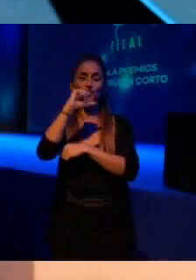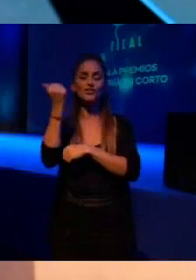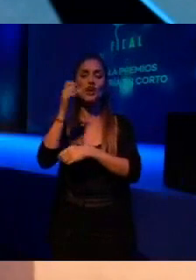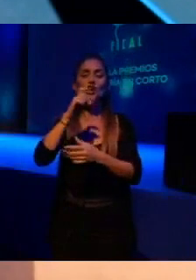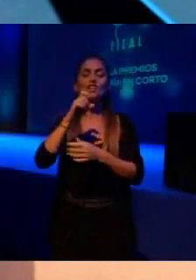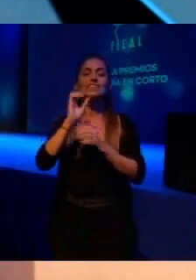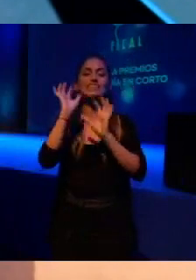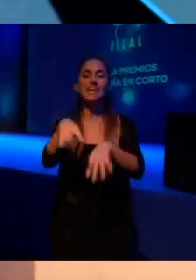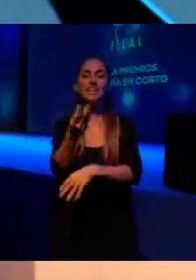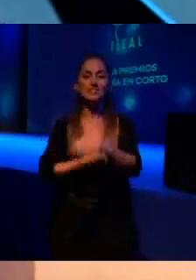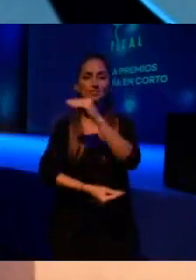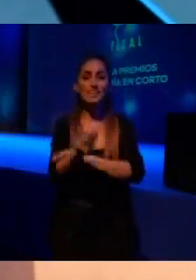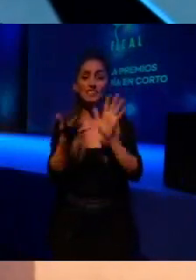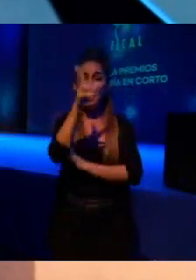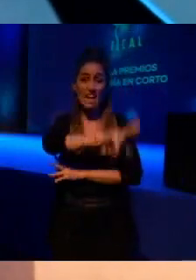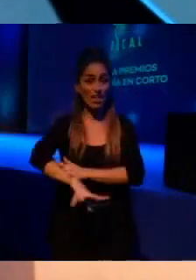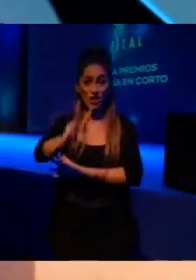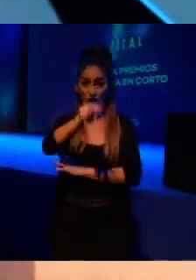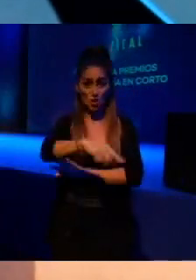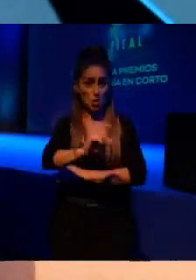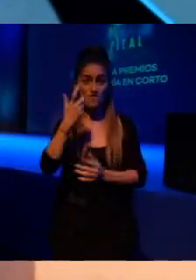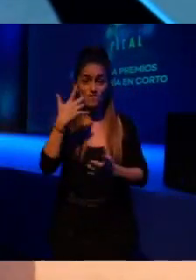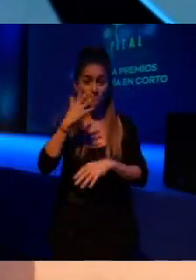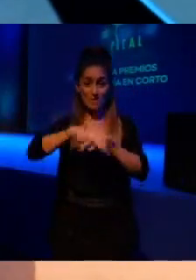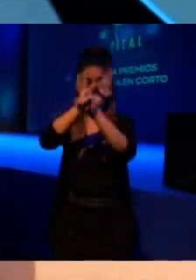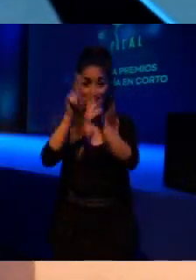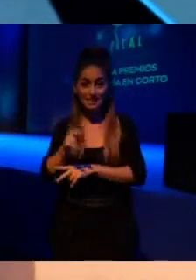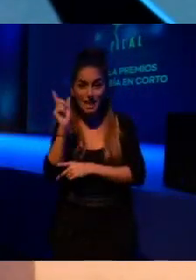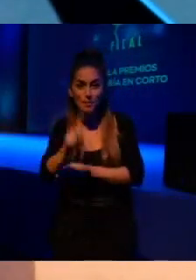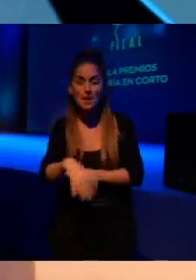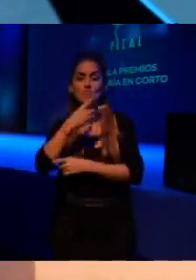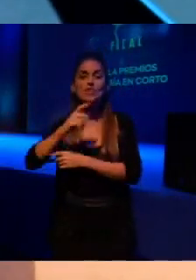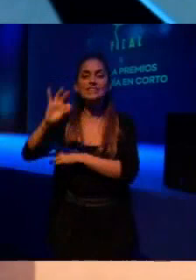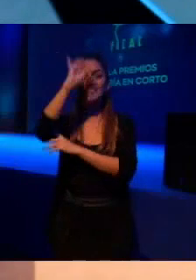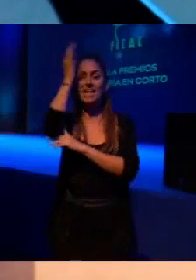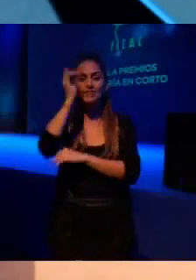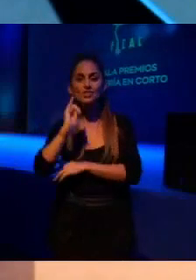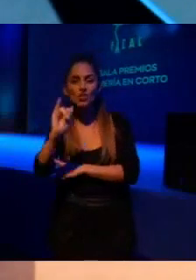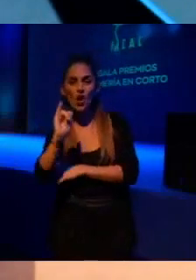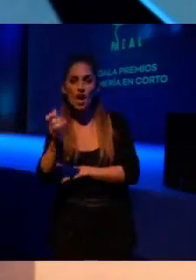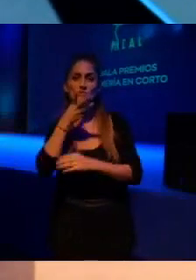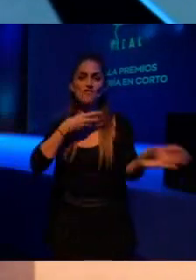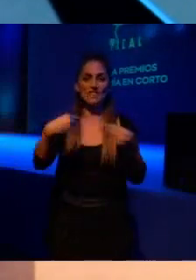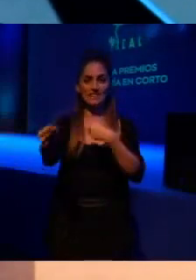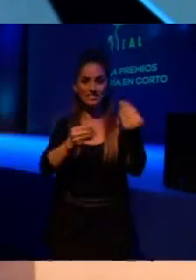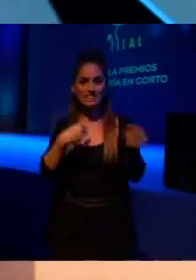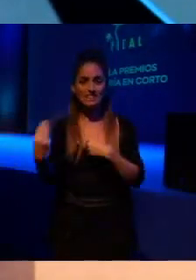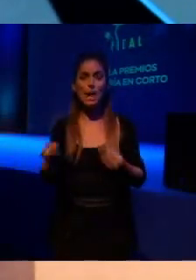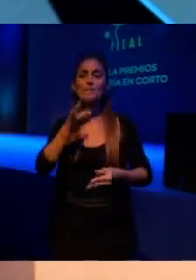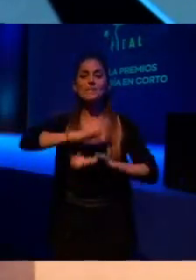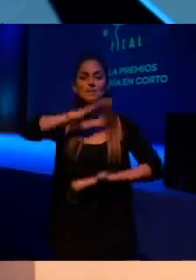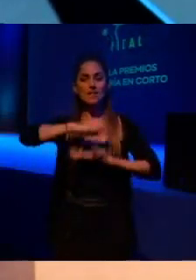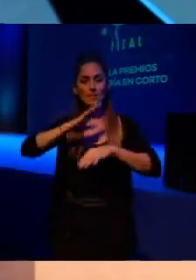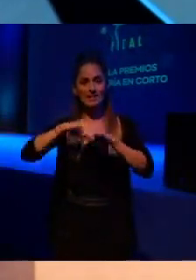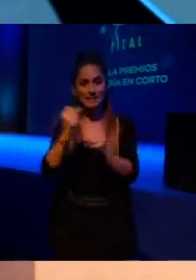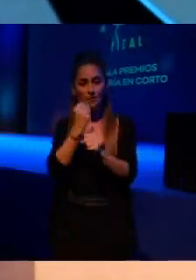también internacional. Por su talento, por su versatilidad, por su capacidad de trabajo, por su humildad también,